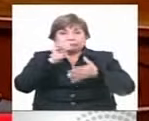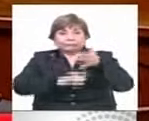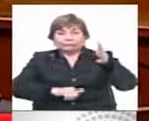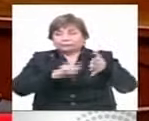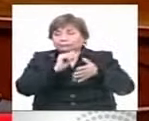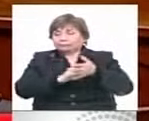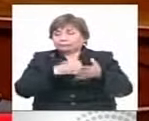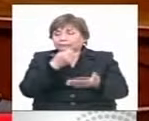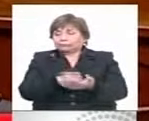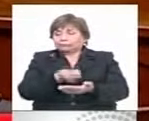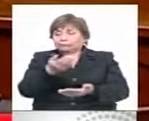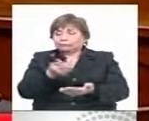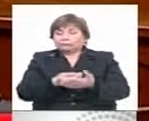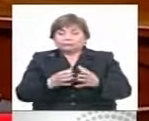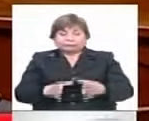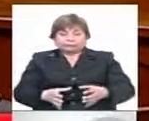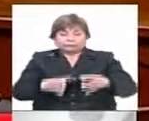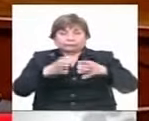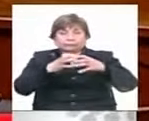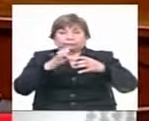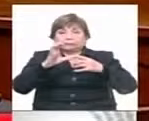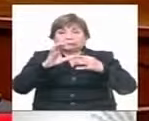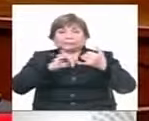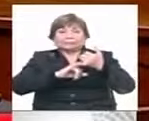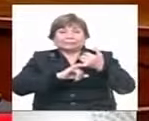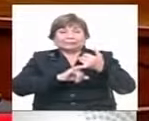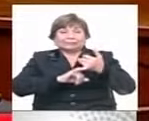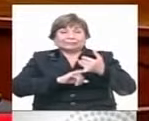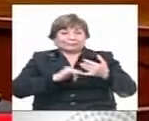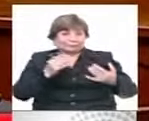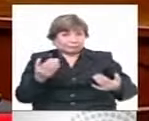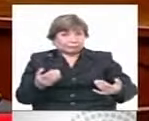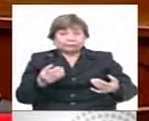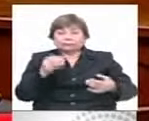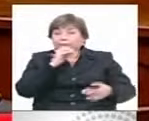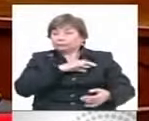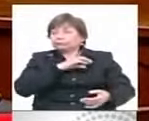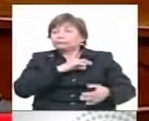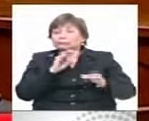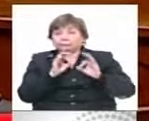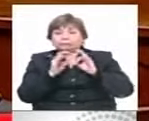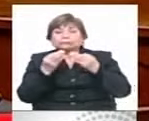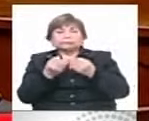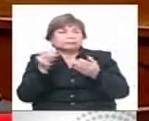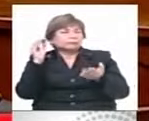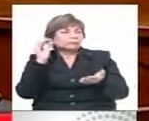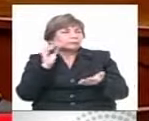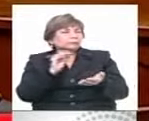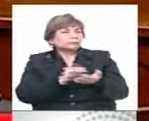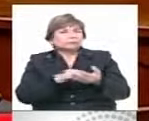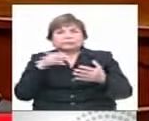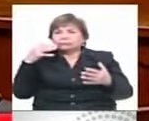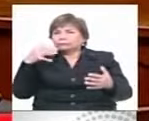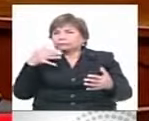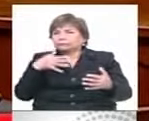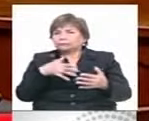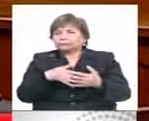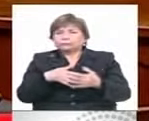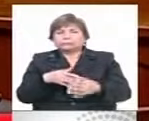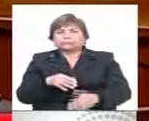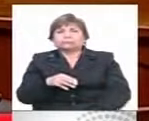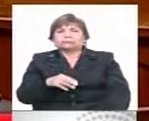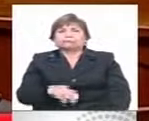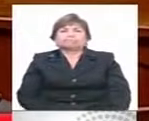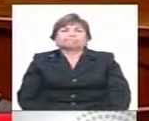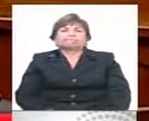por la compra del balón de gas GLP, que beneficiará a las familias más vulnerables. Reforma